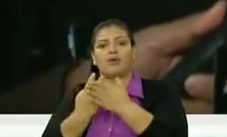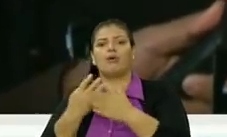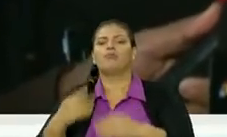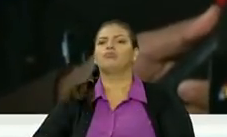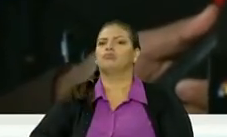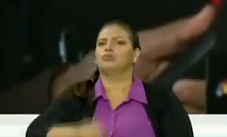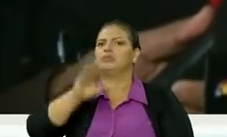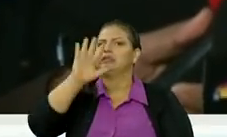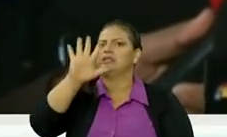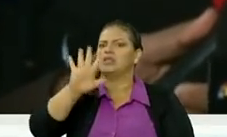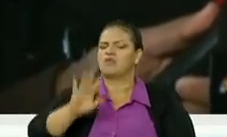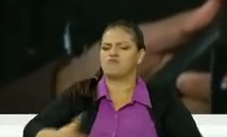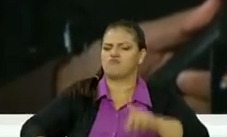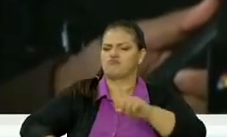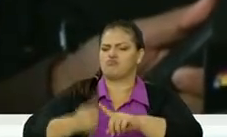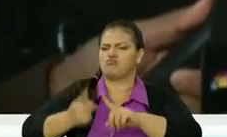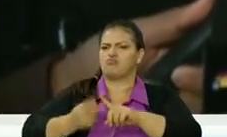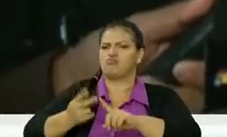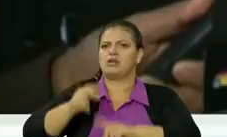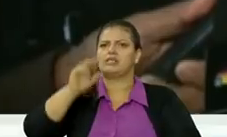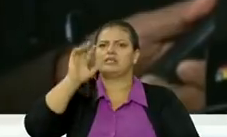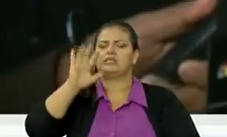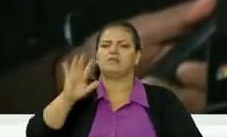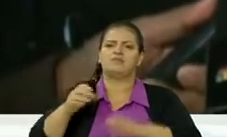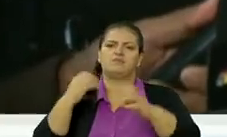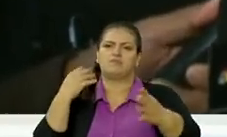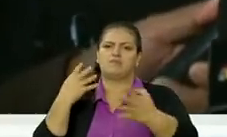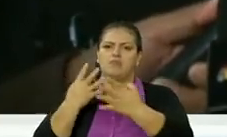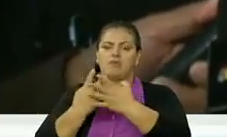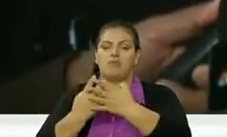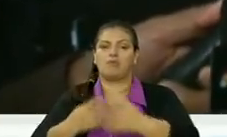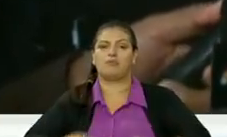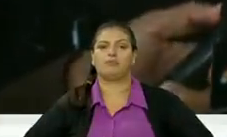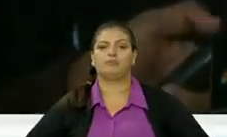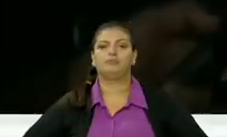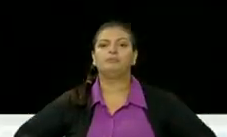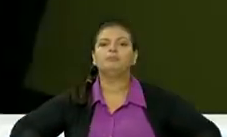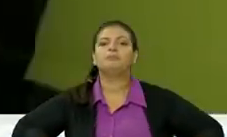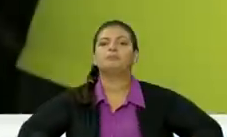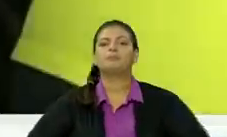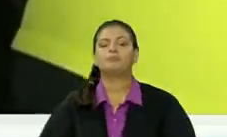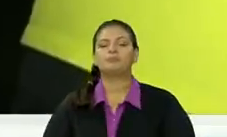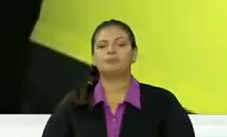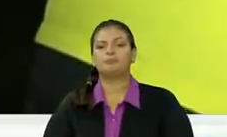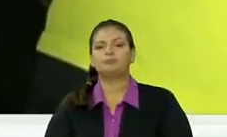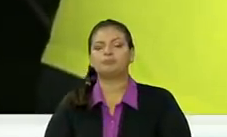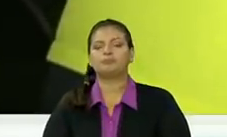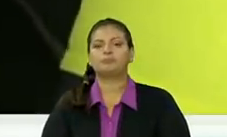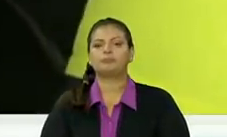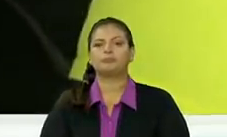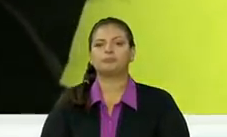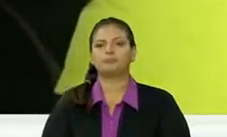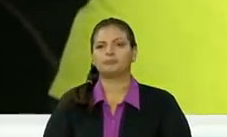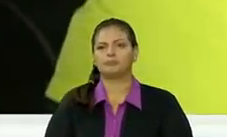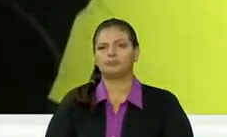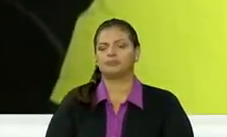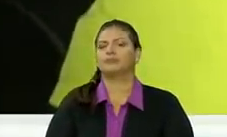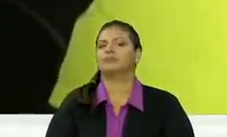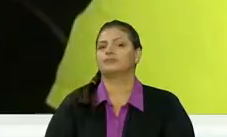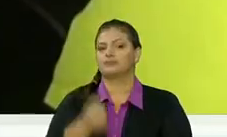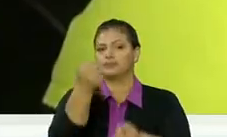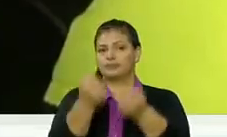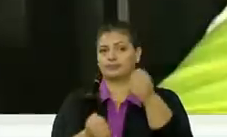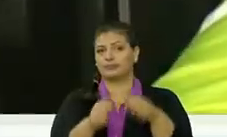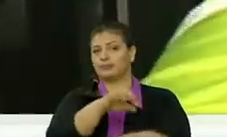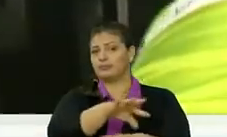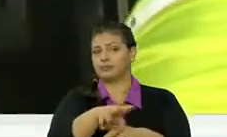de objetos que no tienen su legal procedencia. Los autos robados en la capital eran llevados a otras